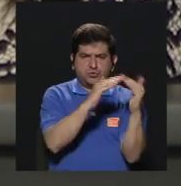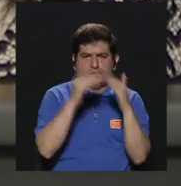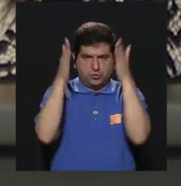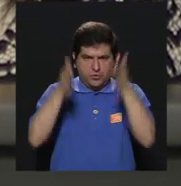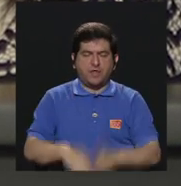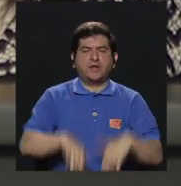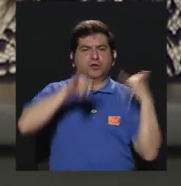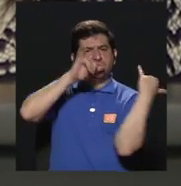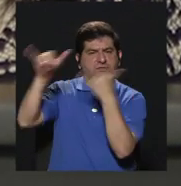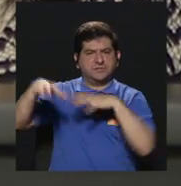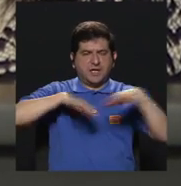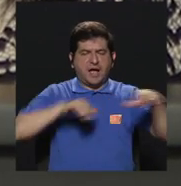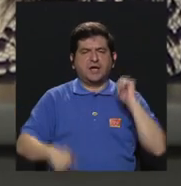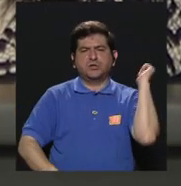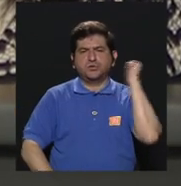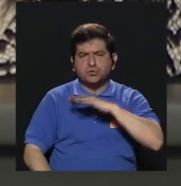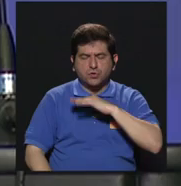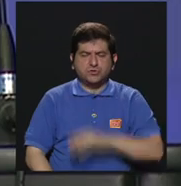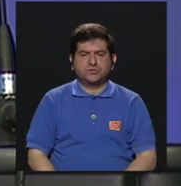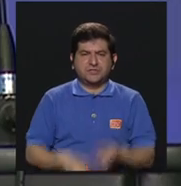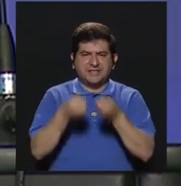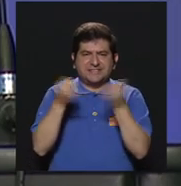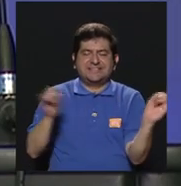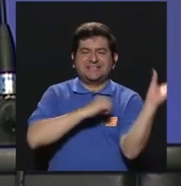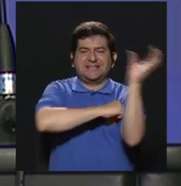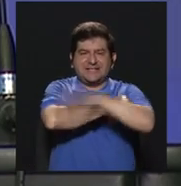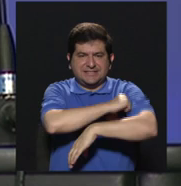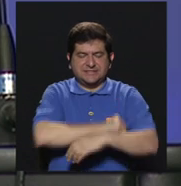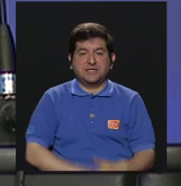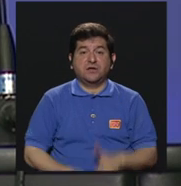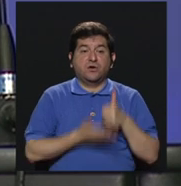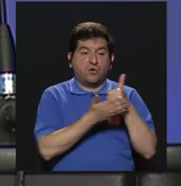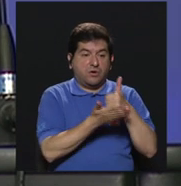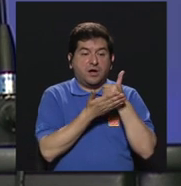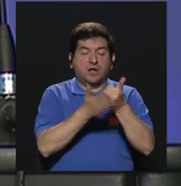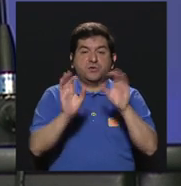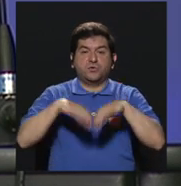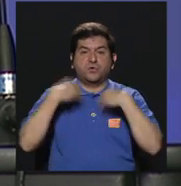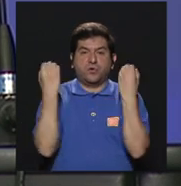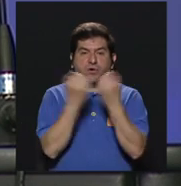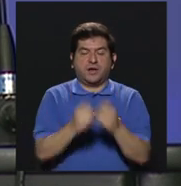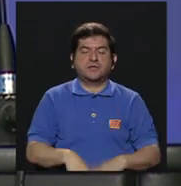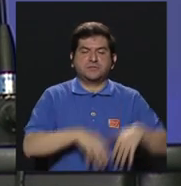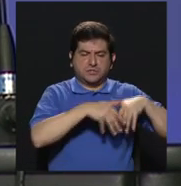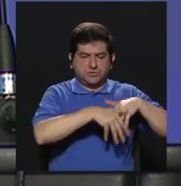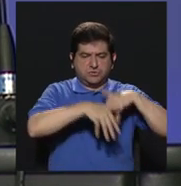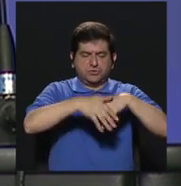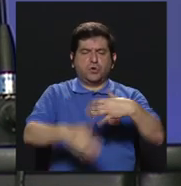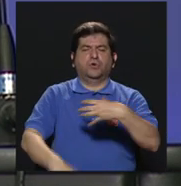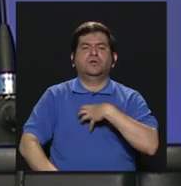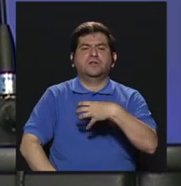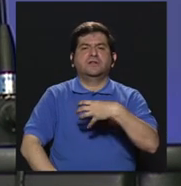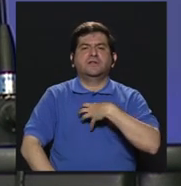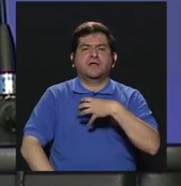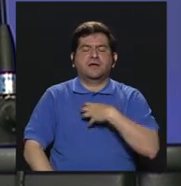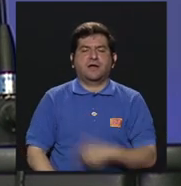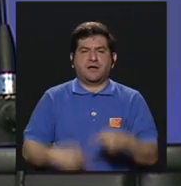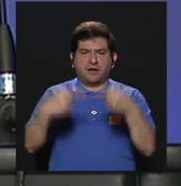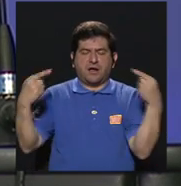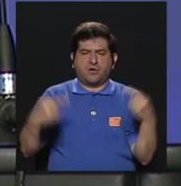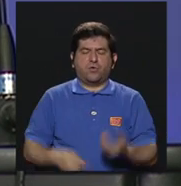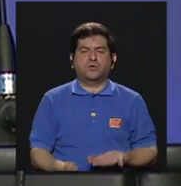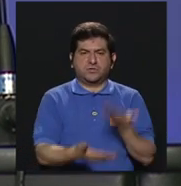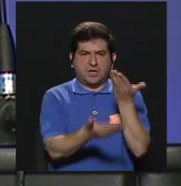a denunciar actos de corrupción e impunidad y ayudó a organizar las recientes caminatas de protesta en contra